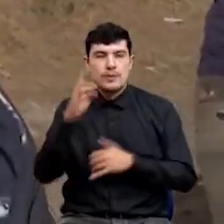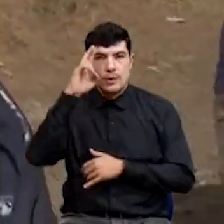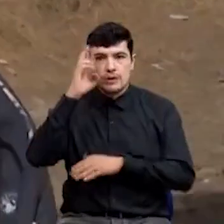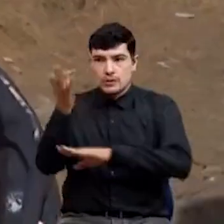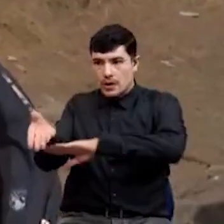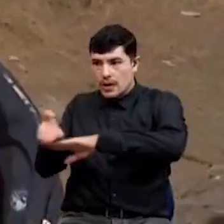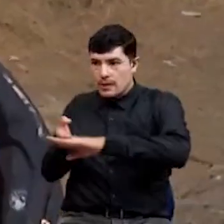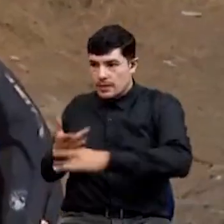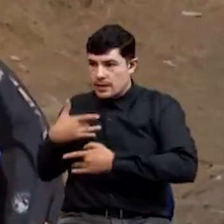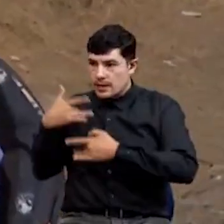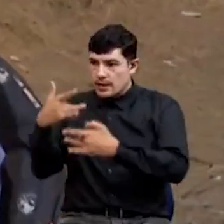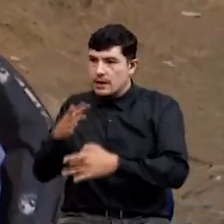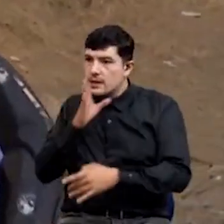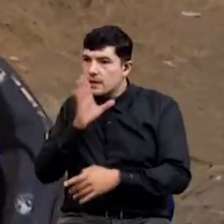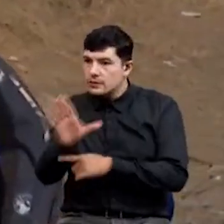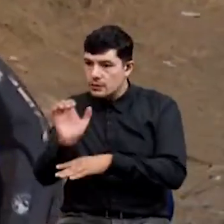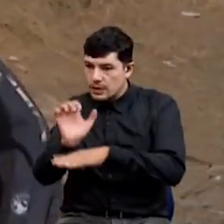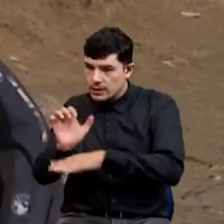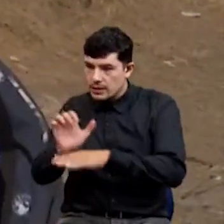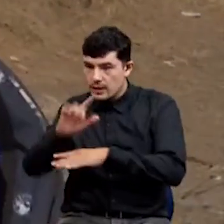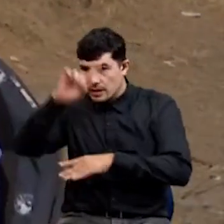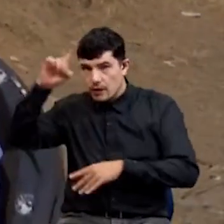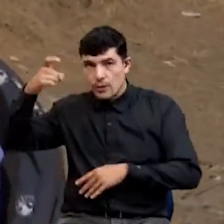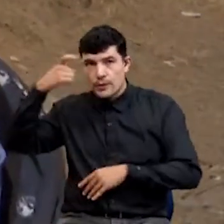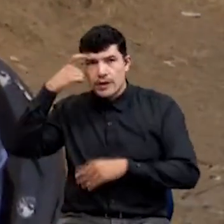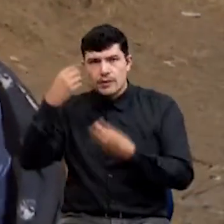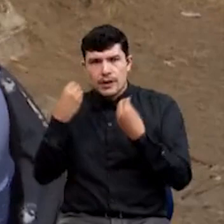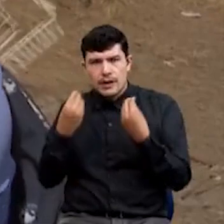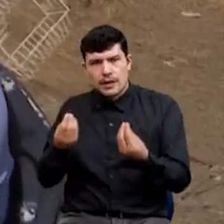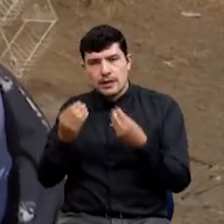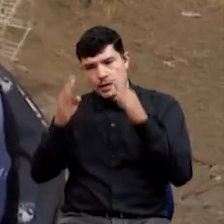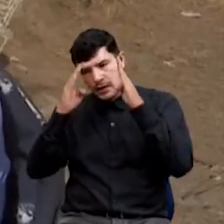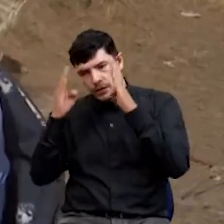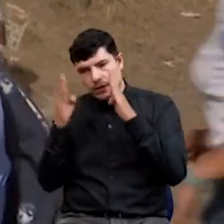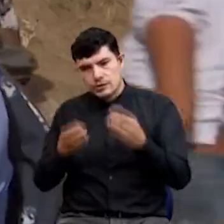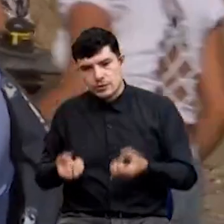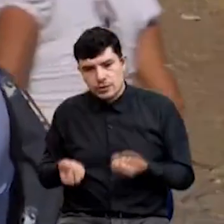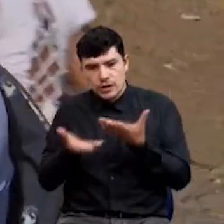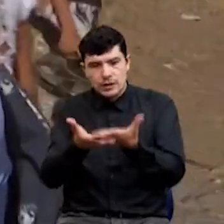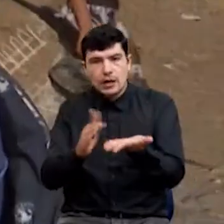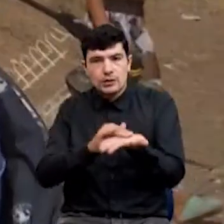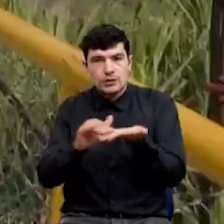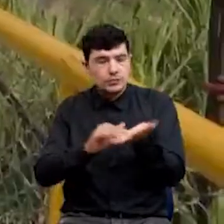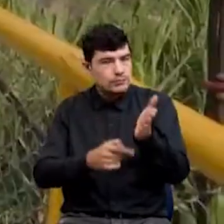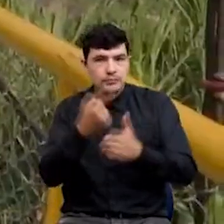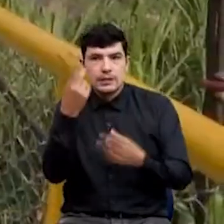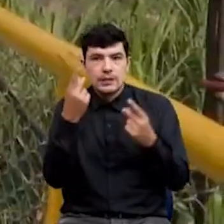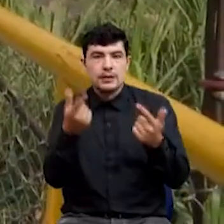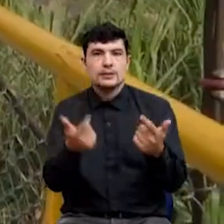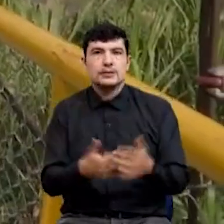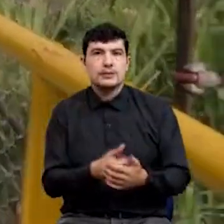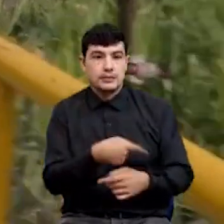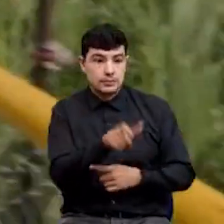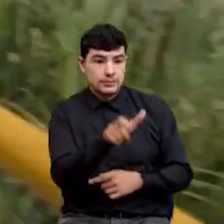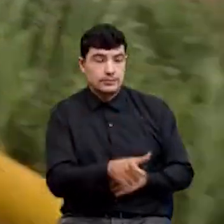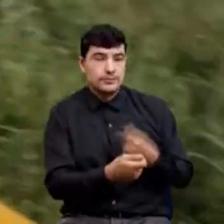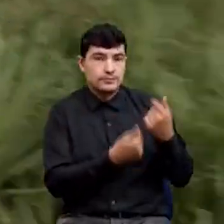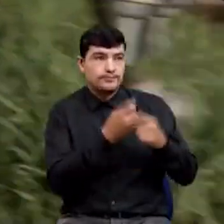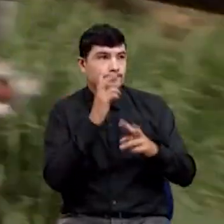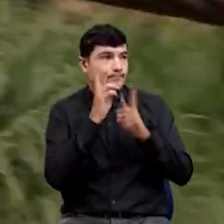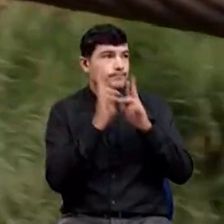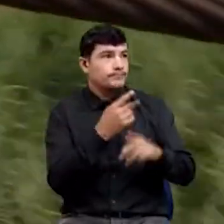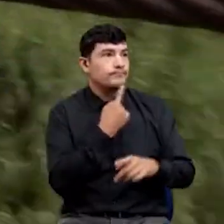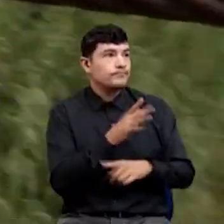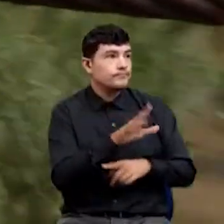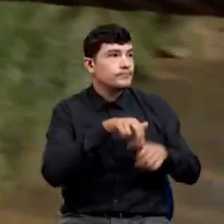verdad la colaboración a los entes gubernamentales para que para que le metan mano y solucionen esto lo más pronto posible este comerciante asegura que para